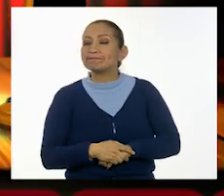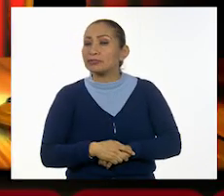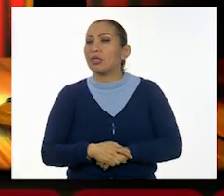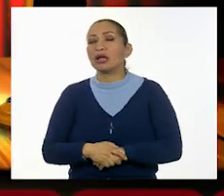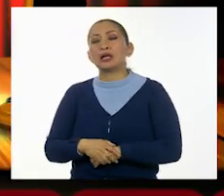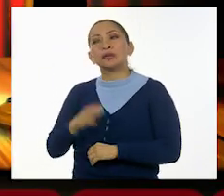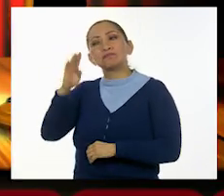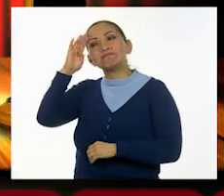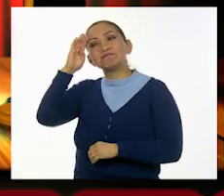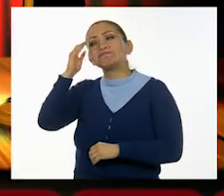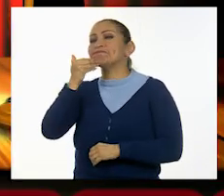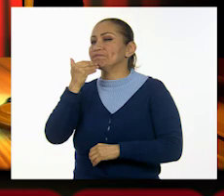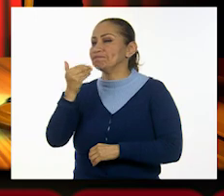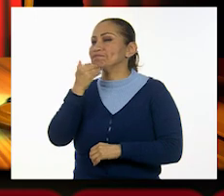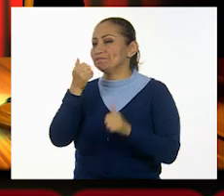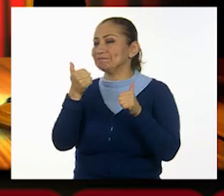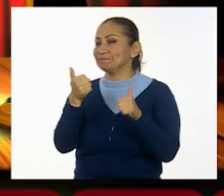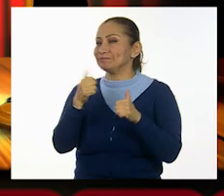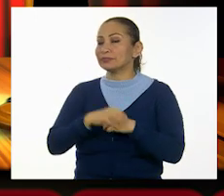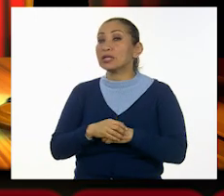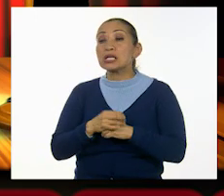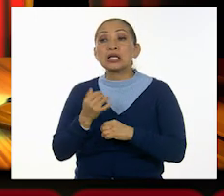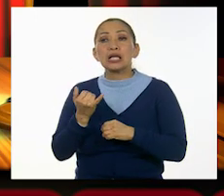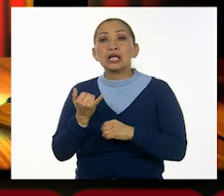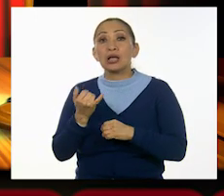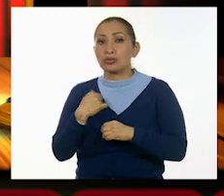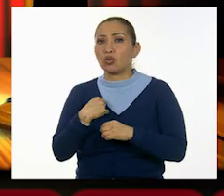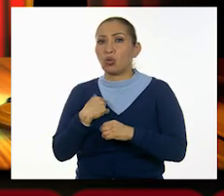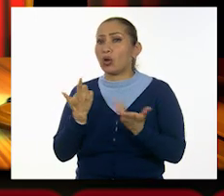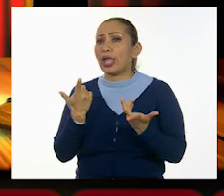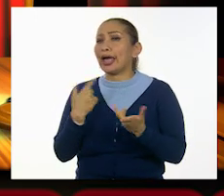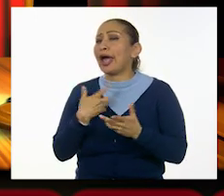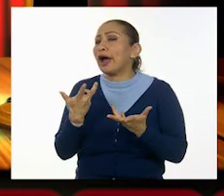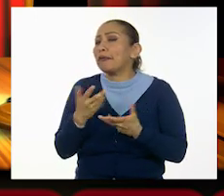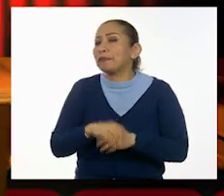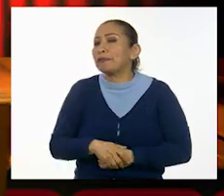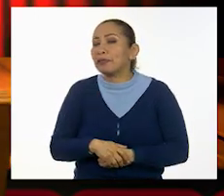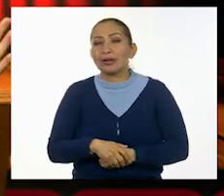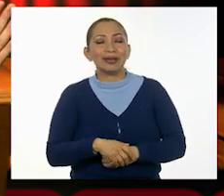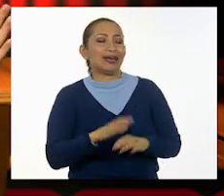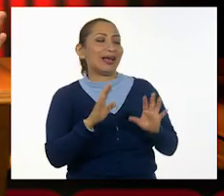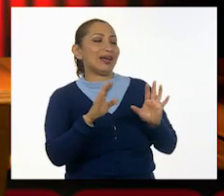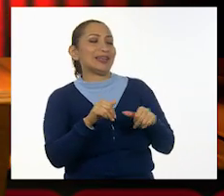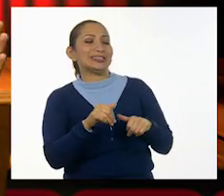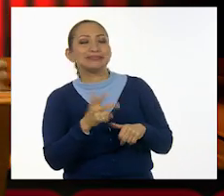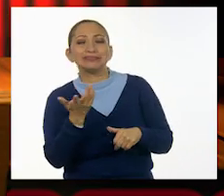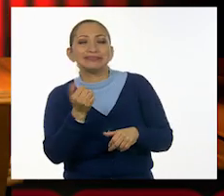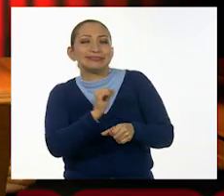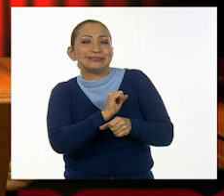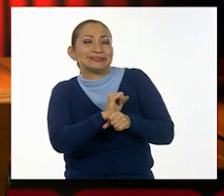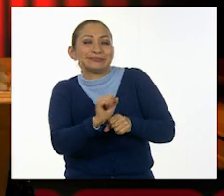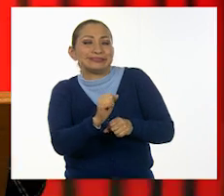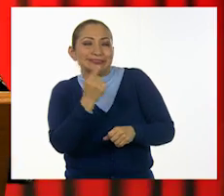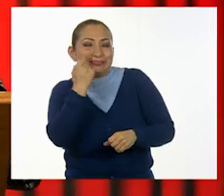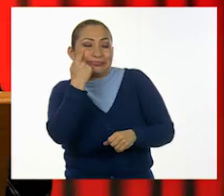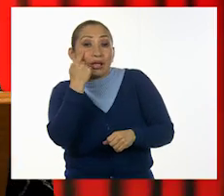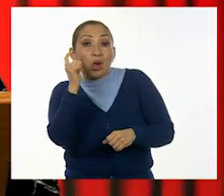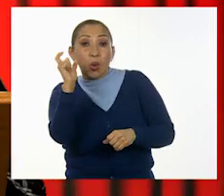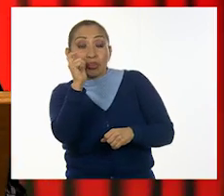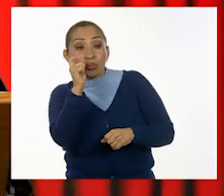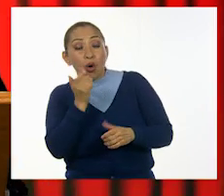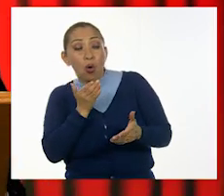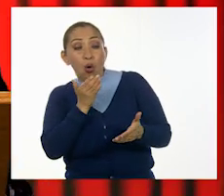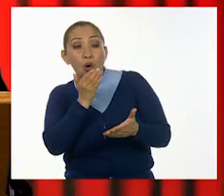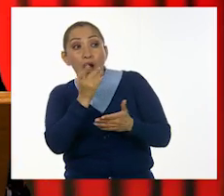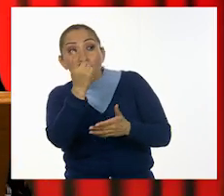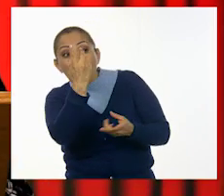Me parece muy bien. ¿Y yo qué tengo que hacer? Oh, muy sencillo. Cuando vea llegar